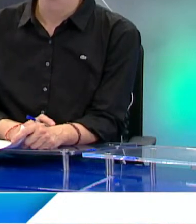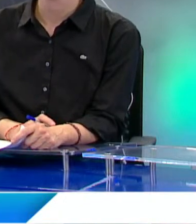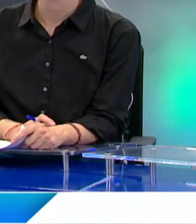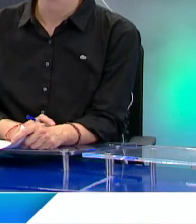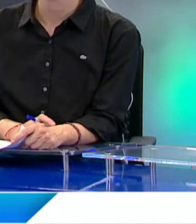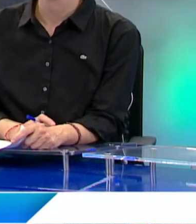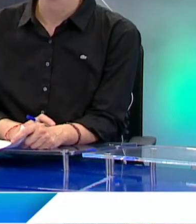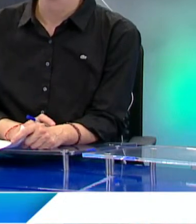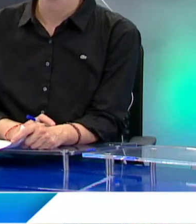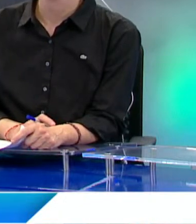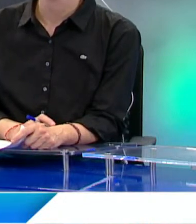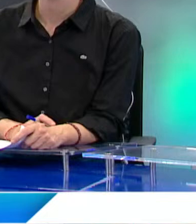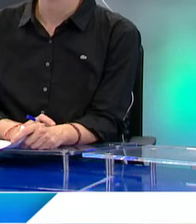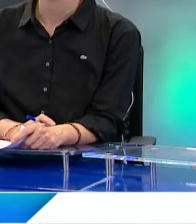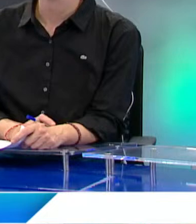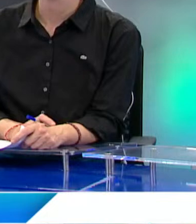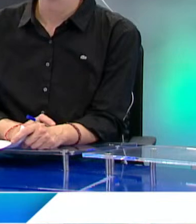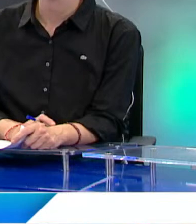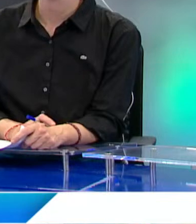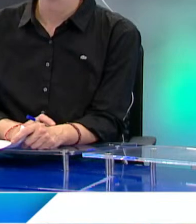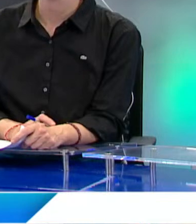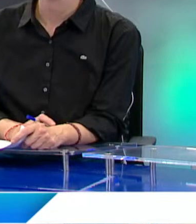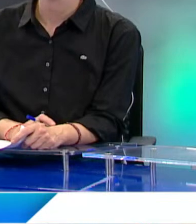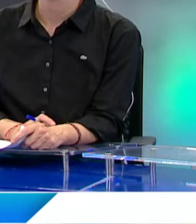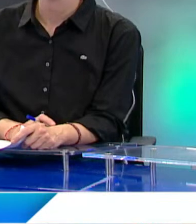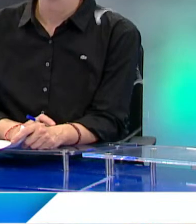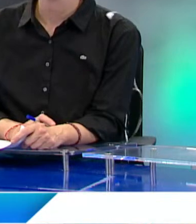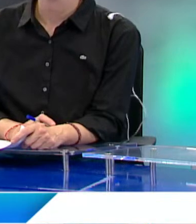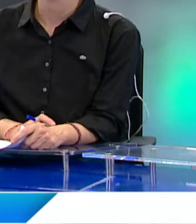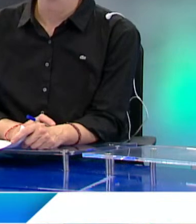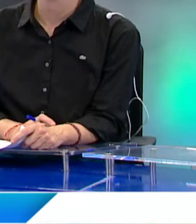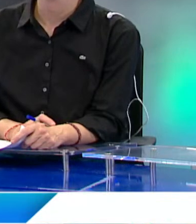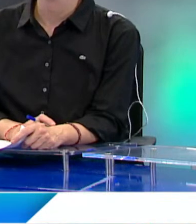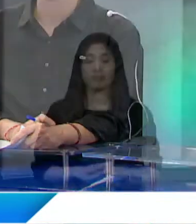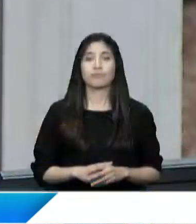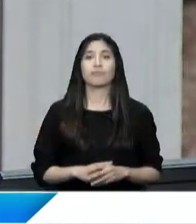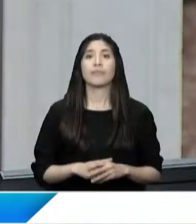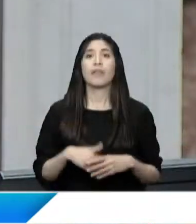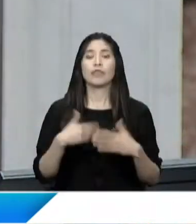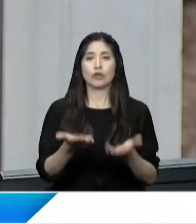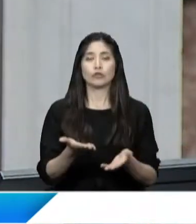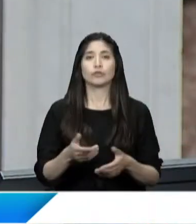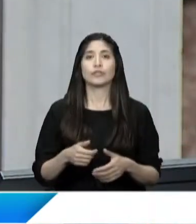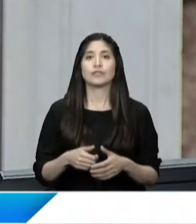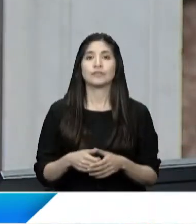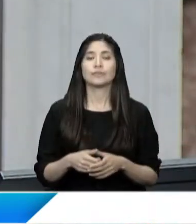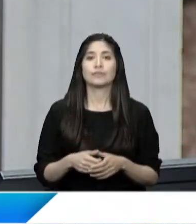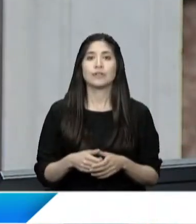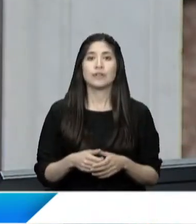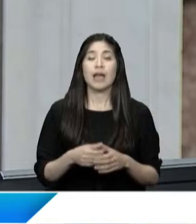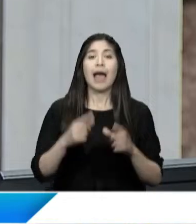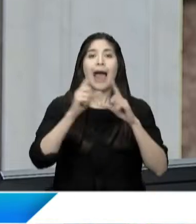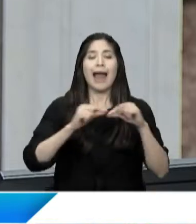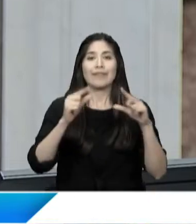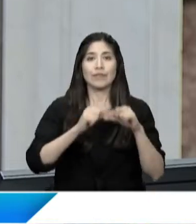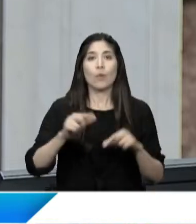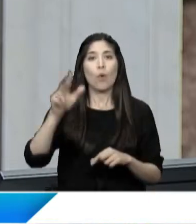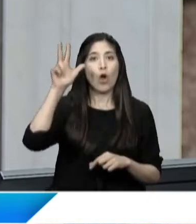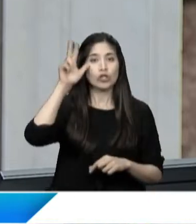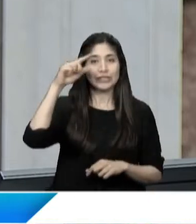Diputados hace minutos nada más, aquí en el Congreso Nacional. De acuerdo a lo establecido por el